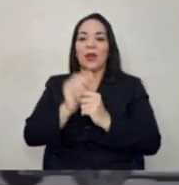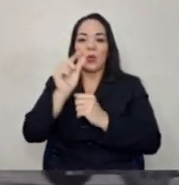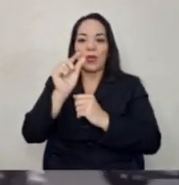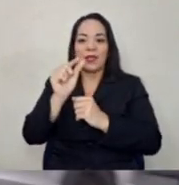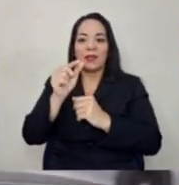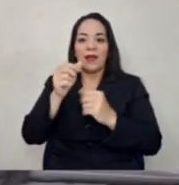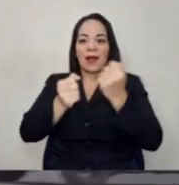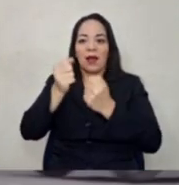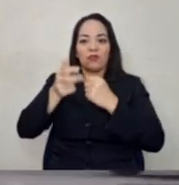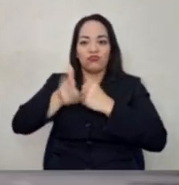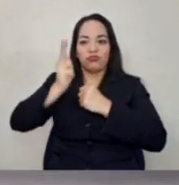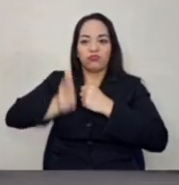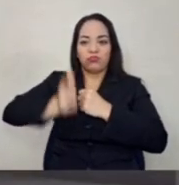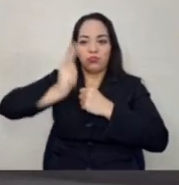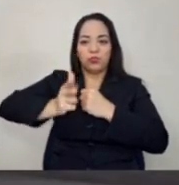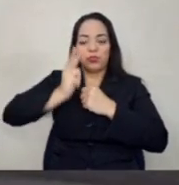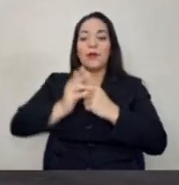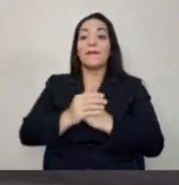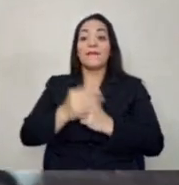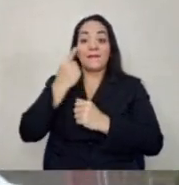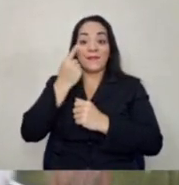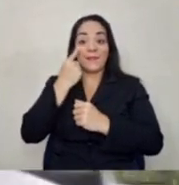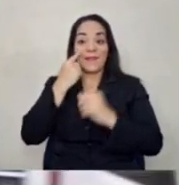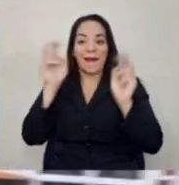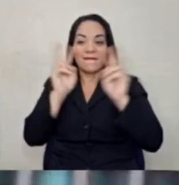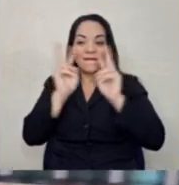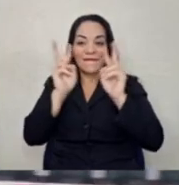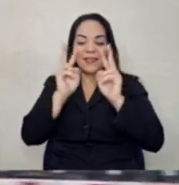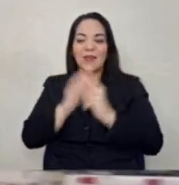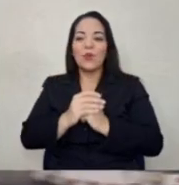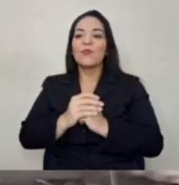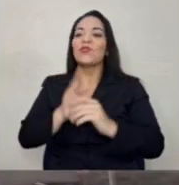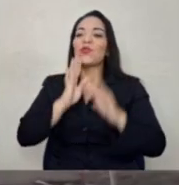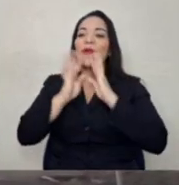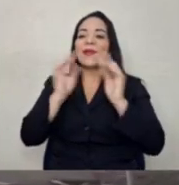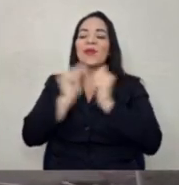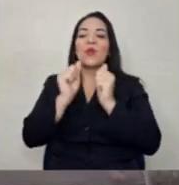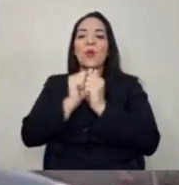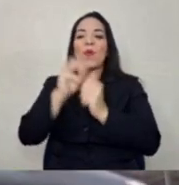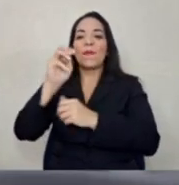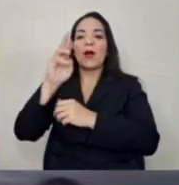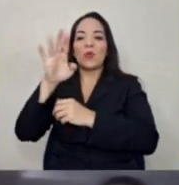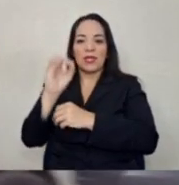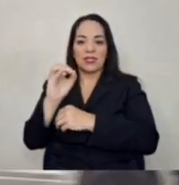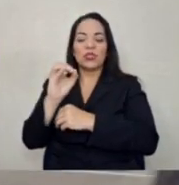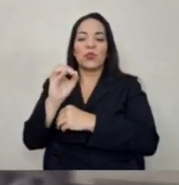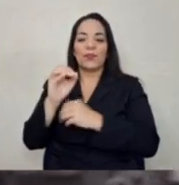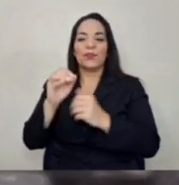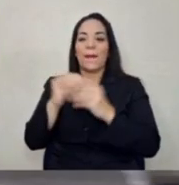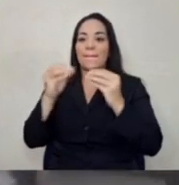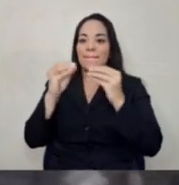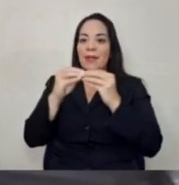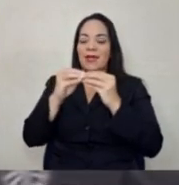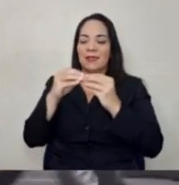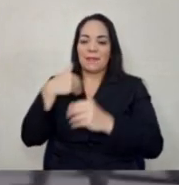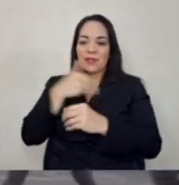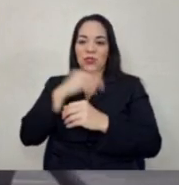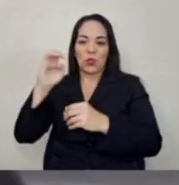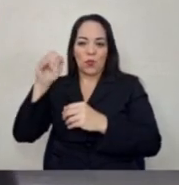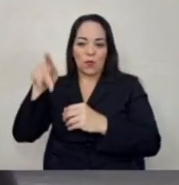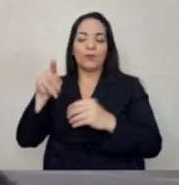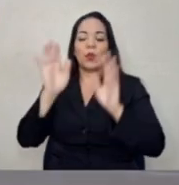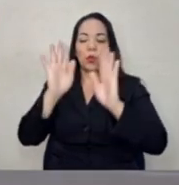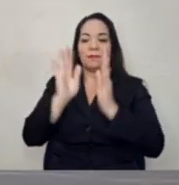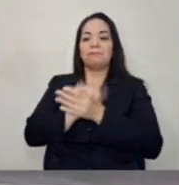y es precisamente por eso que mientras tenemos la imagen en vivo, yo voy a conversar por aquí con don Mauricio unos instantes más. Don Mauricio, bueno, esto como